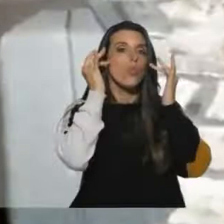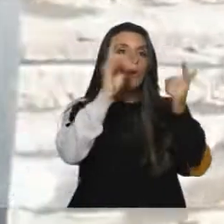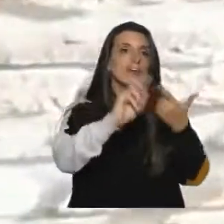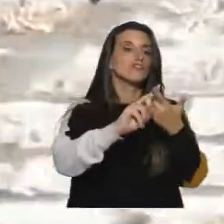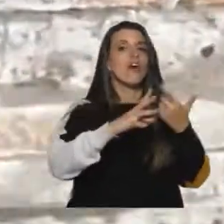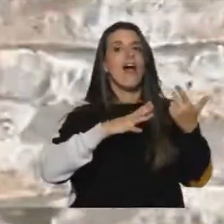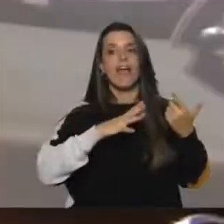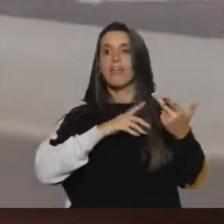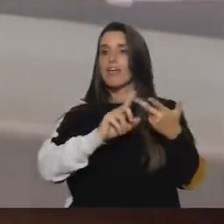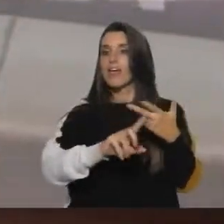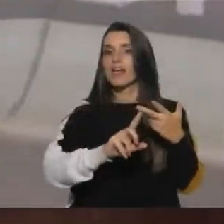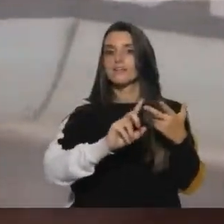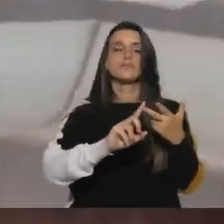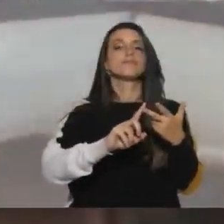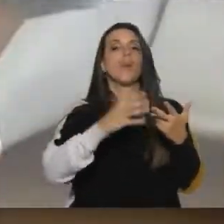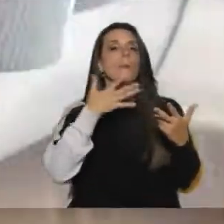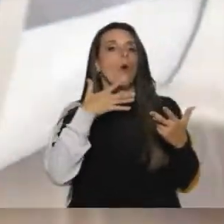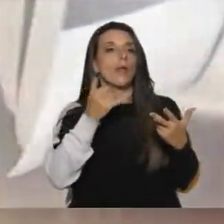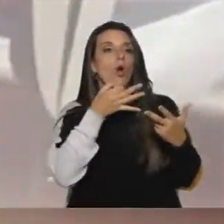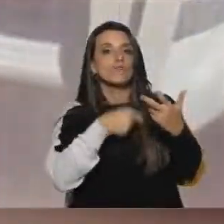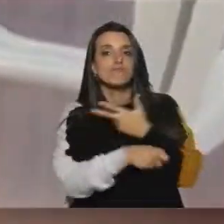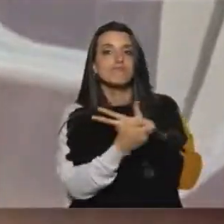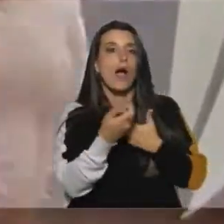se enfrenta desde el